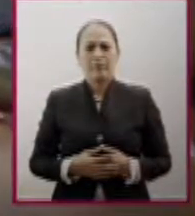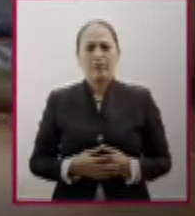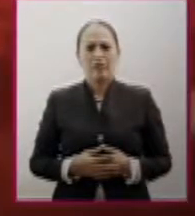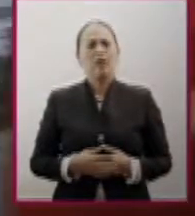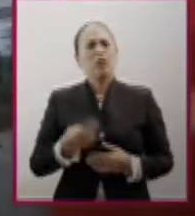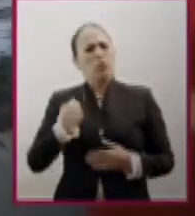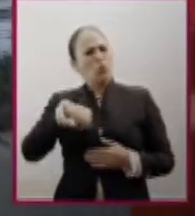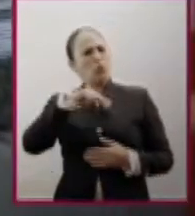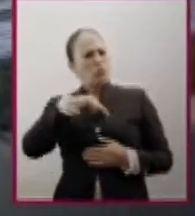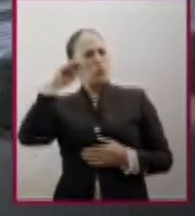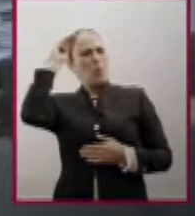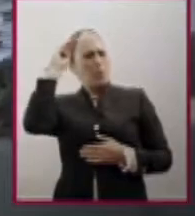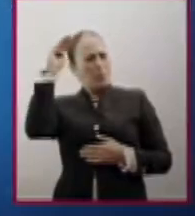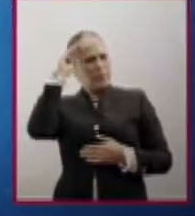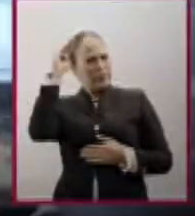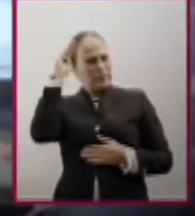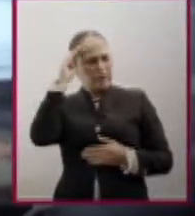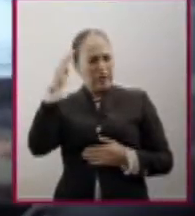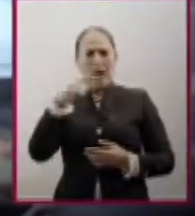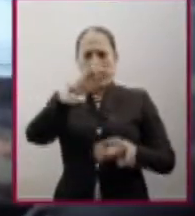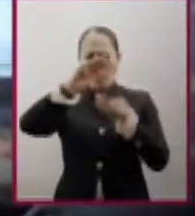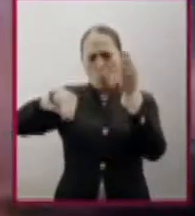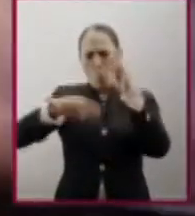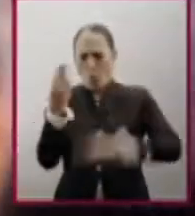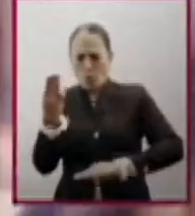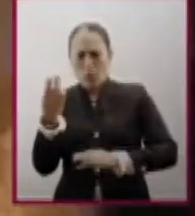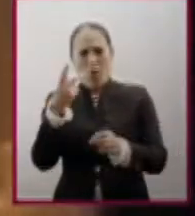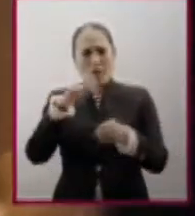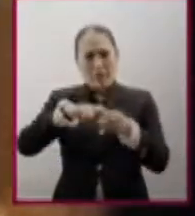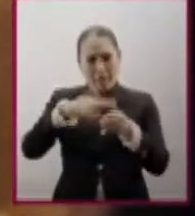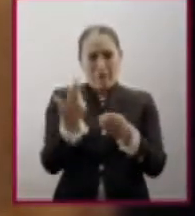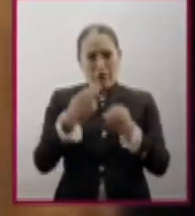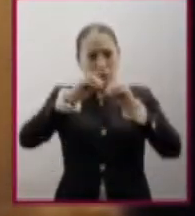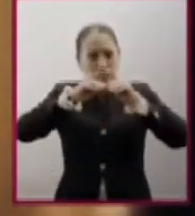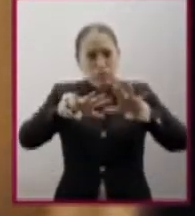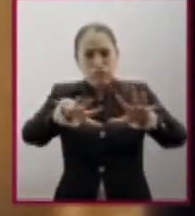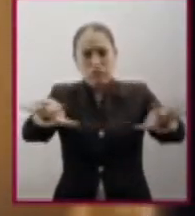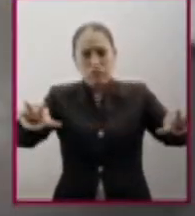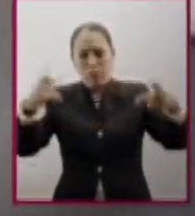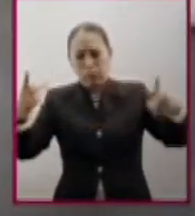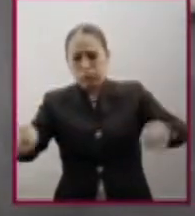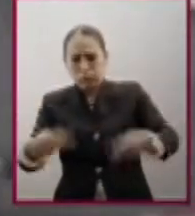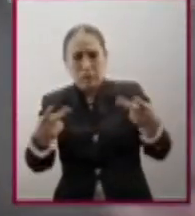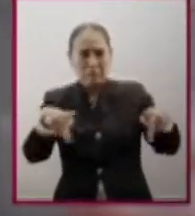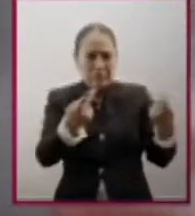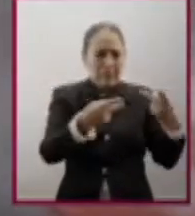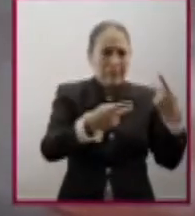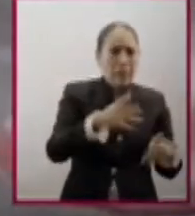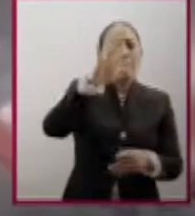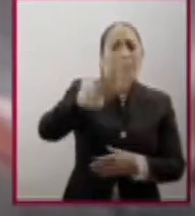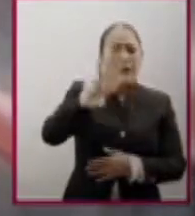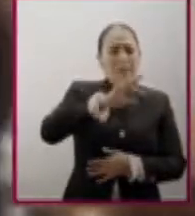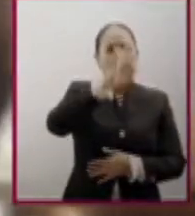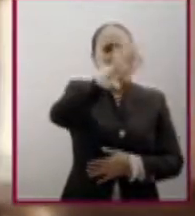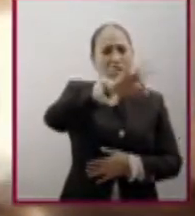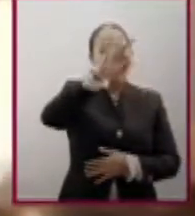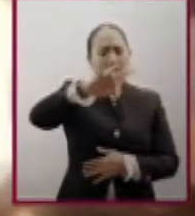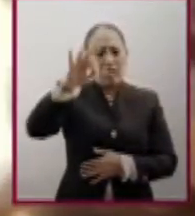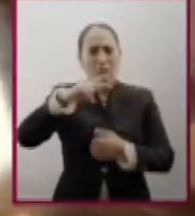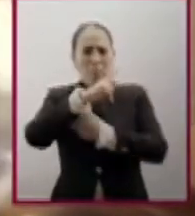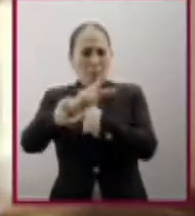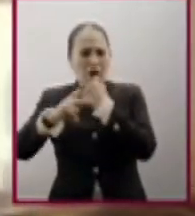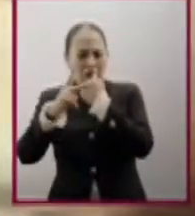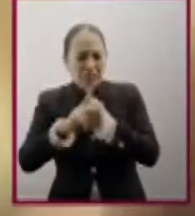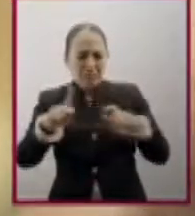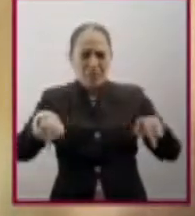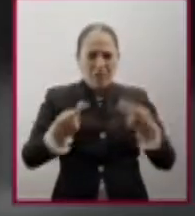¿Qué podemos pensar si la distribución a nivel mundial de este producto fue una forma de colonizar a todos los países a los que llegó